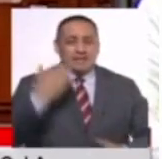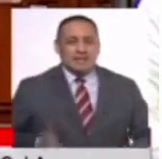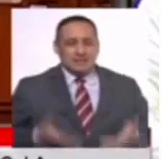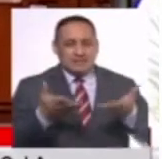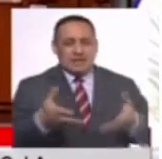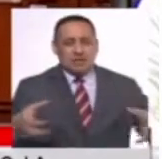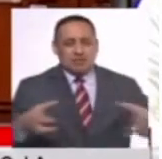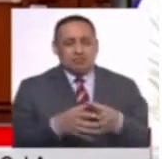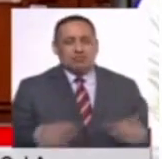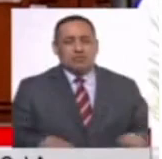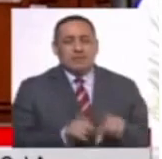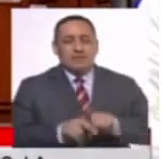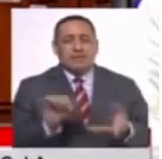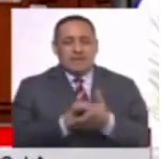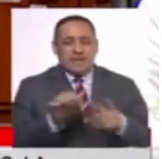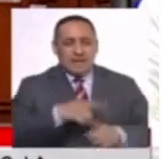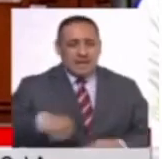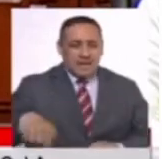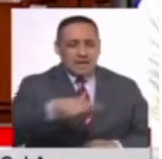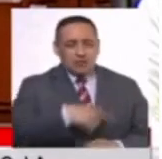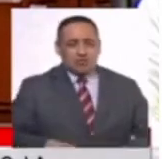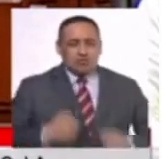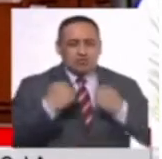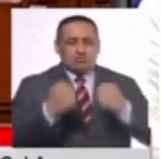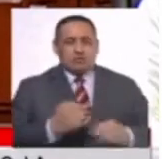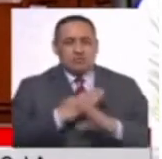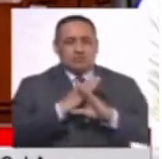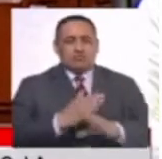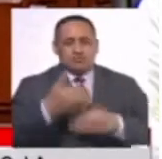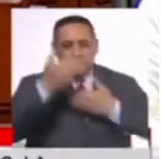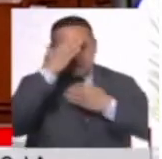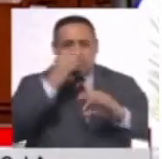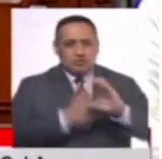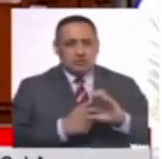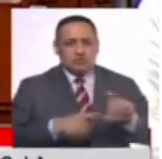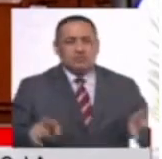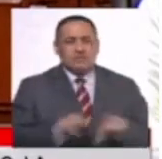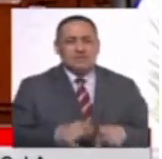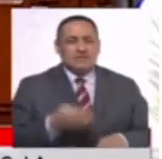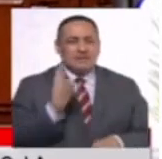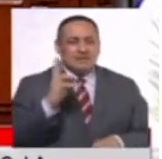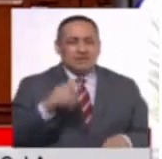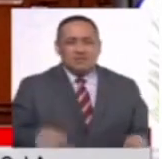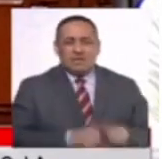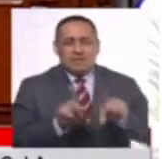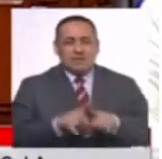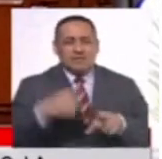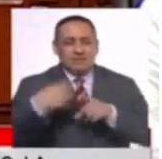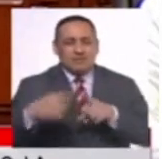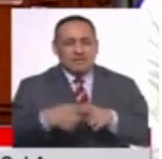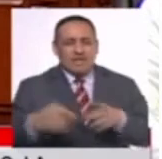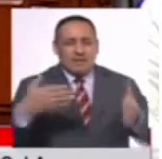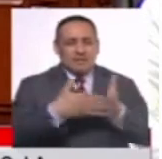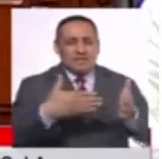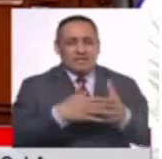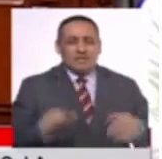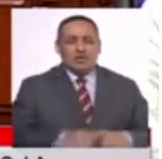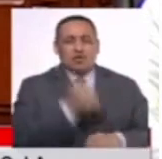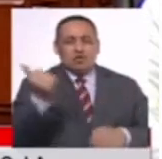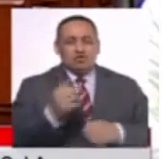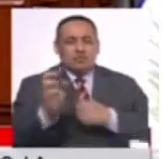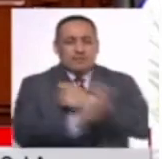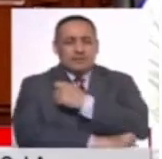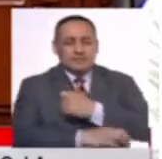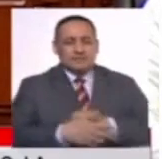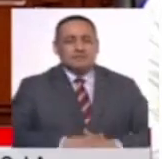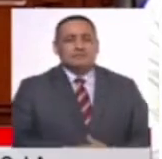Fuerzas Armadas por cuanto ellos lucharon contra el terrorismo, el Sendero Luminoso y las amenazas externas